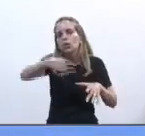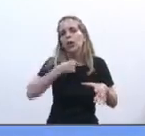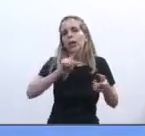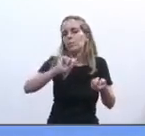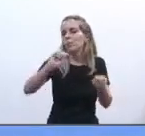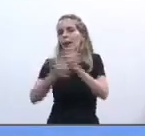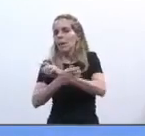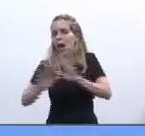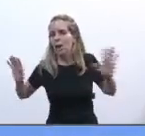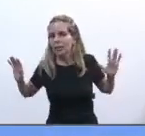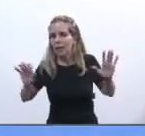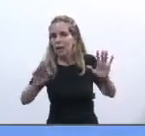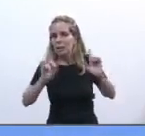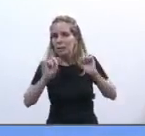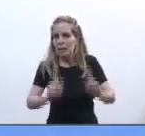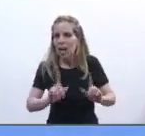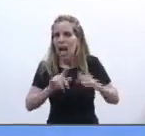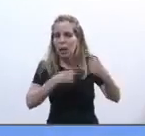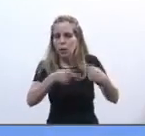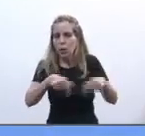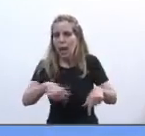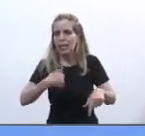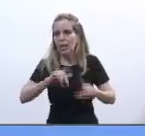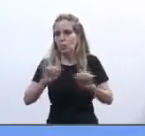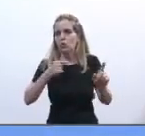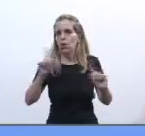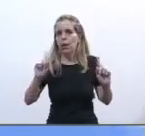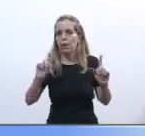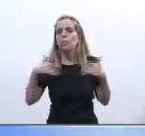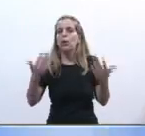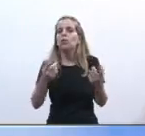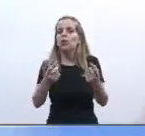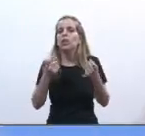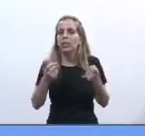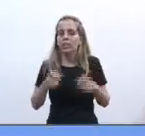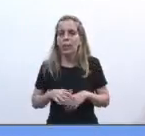queremos que se sigan repitiendo en nuestro país y para eso necesitamos